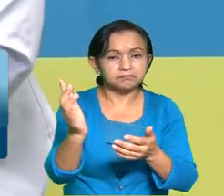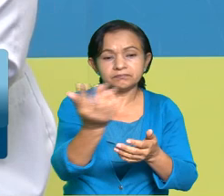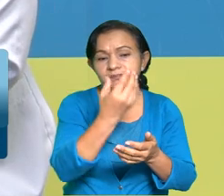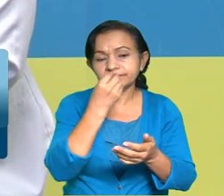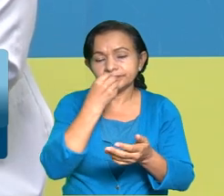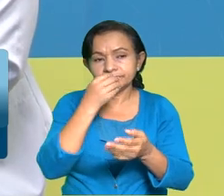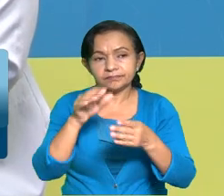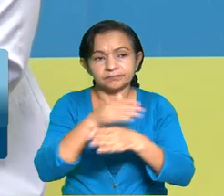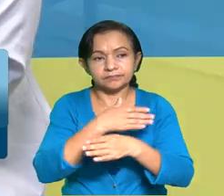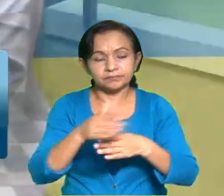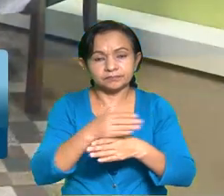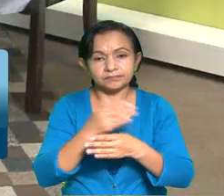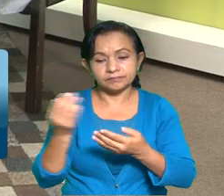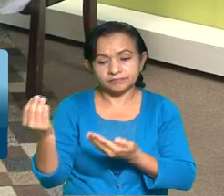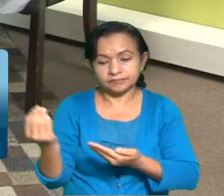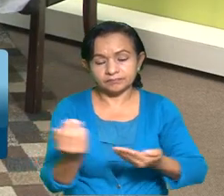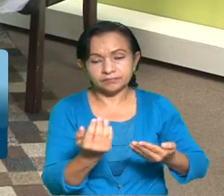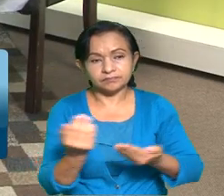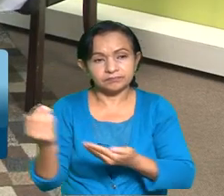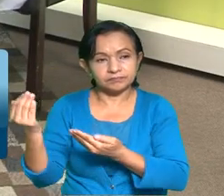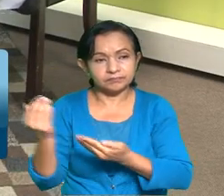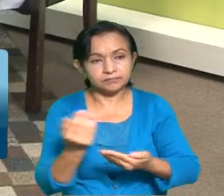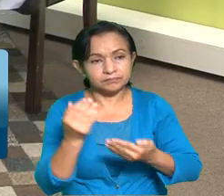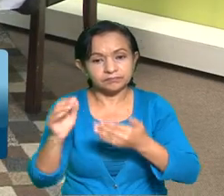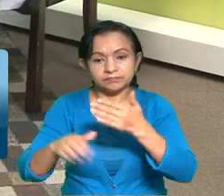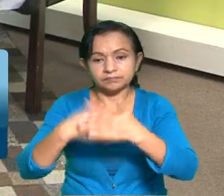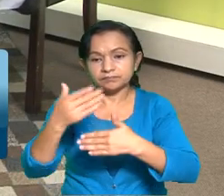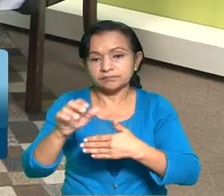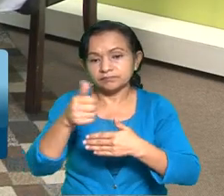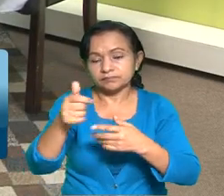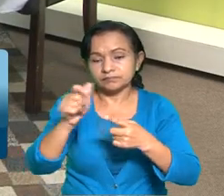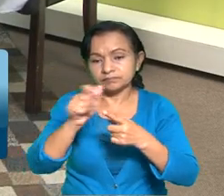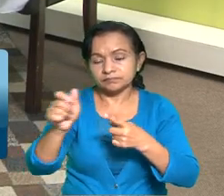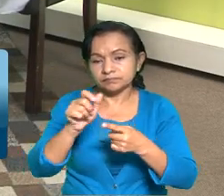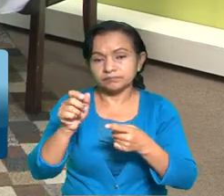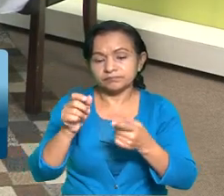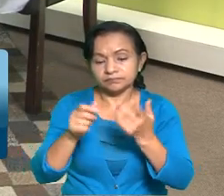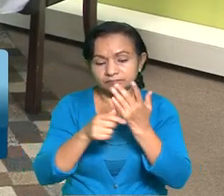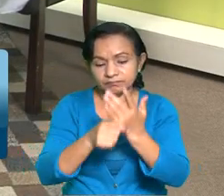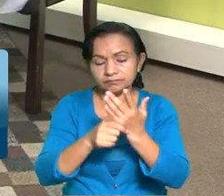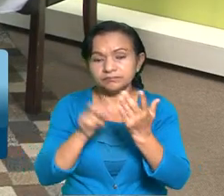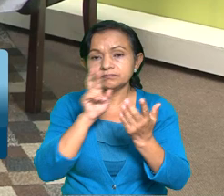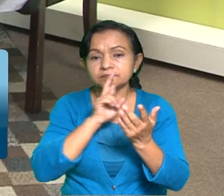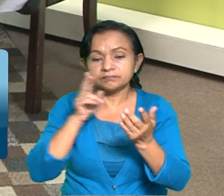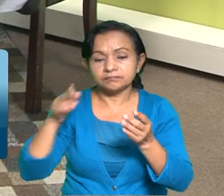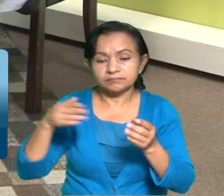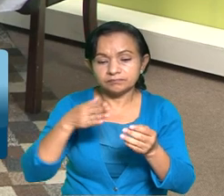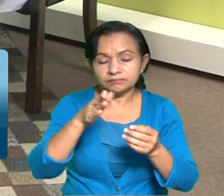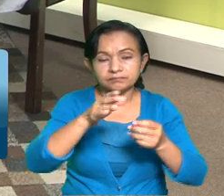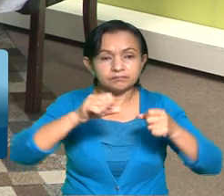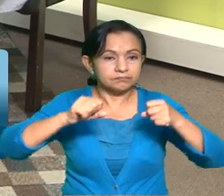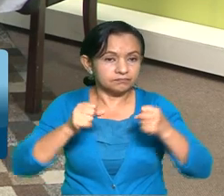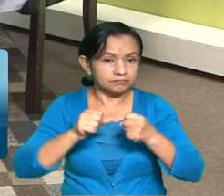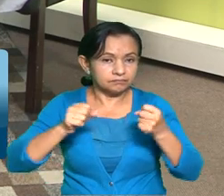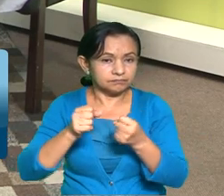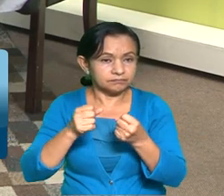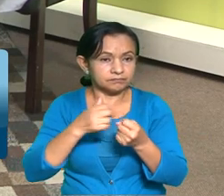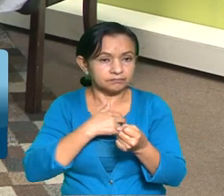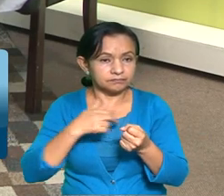alimentos. No, en cuanto al niño, después de los 6 meses, las carnes rojas, todo, el pescado, el pollo, tiene